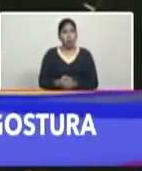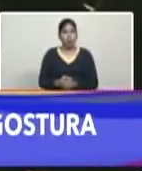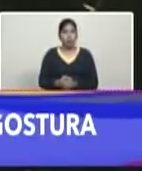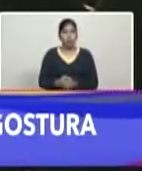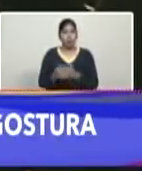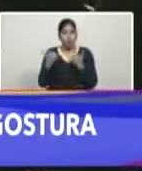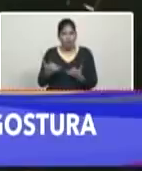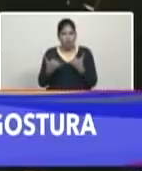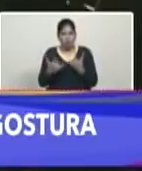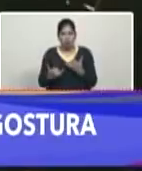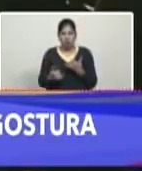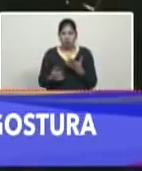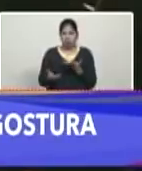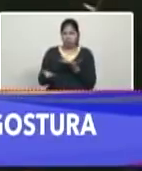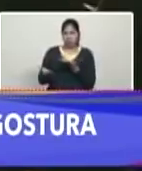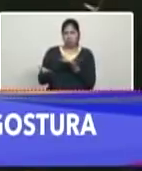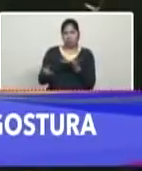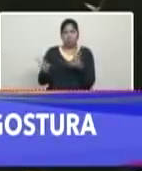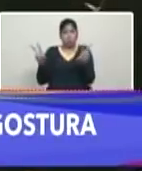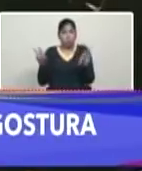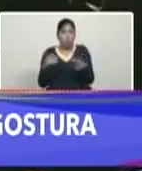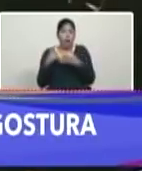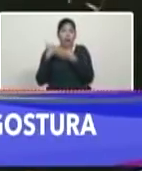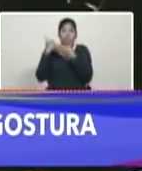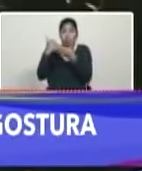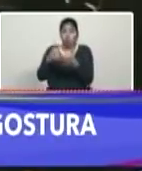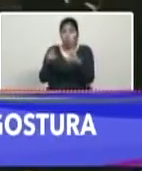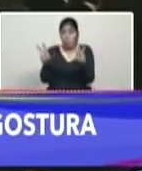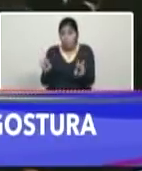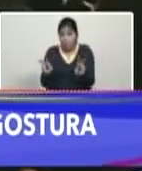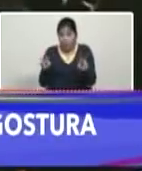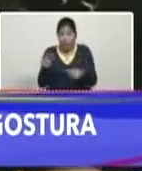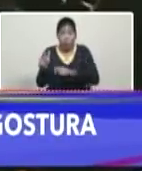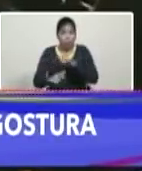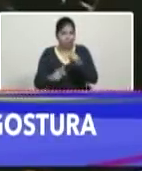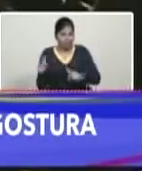Ahora tienen el cuento de la ayuda humanitaria.